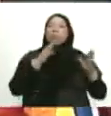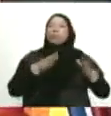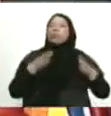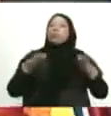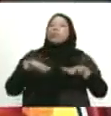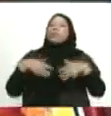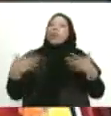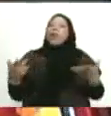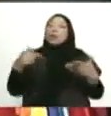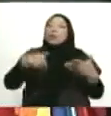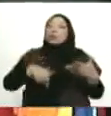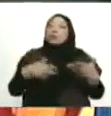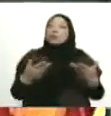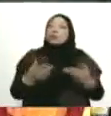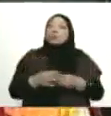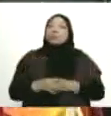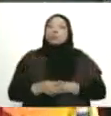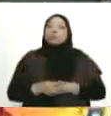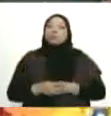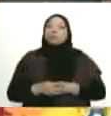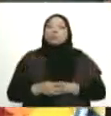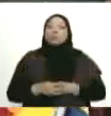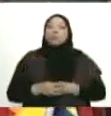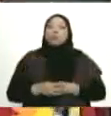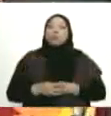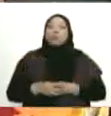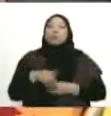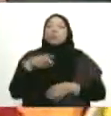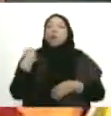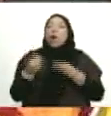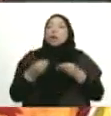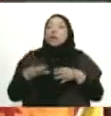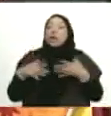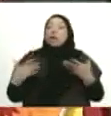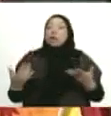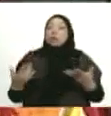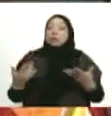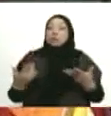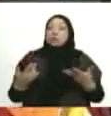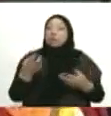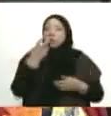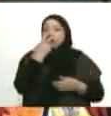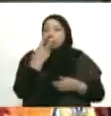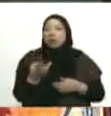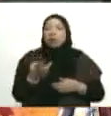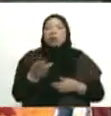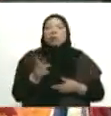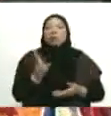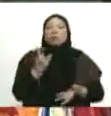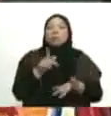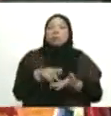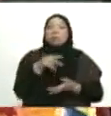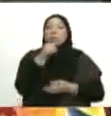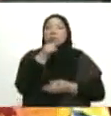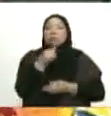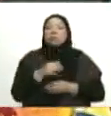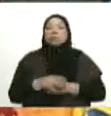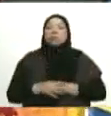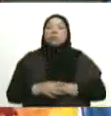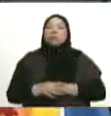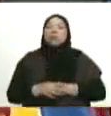tú aquí? Allá y yo aquí. ¿Qué haces tú aquí? ¿A qué vienes? Si tú ayer